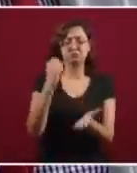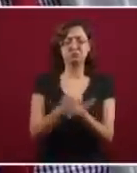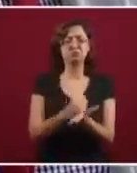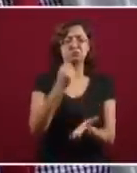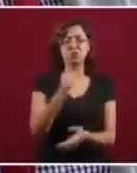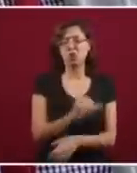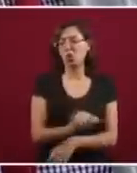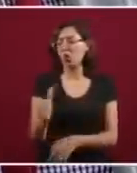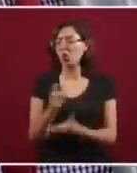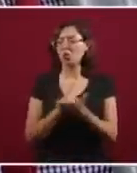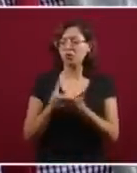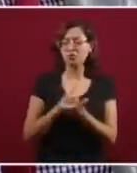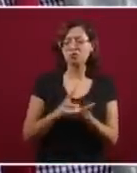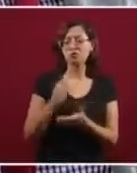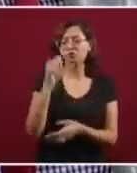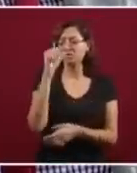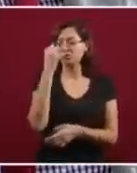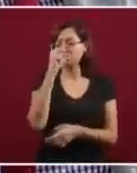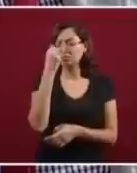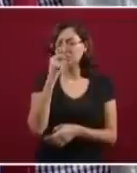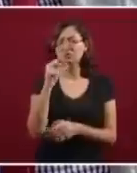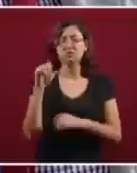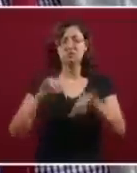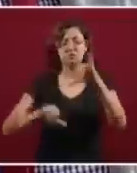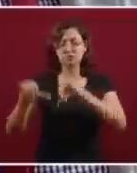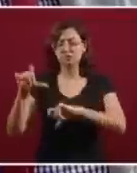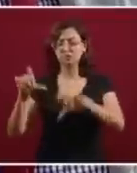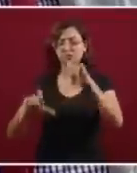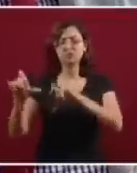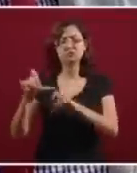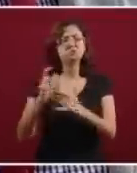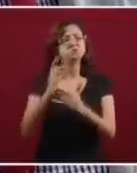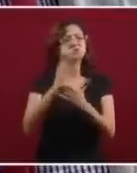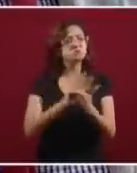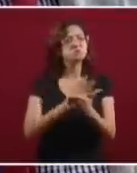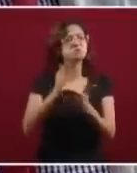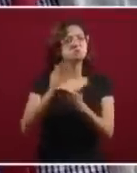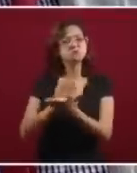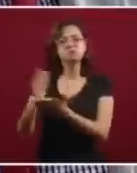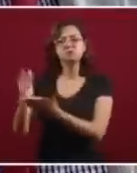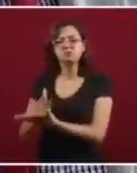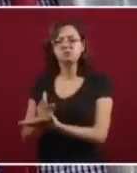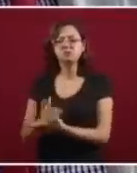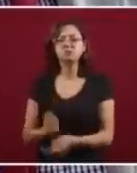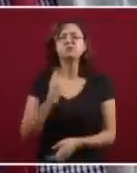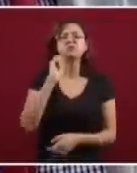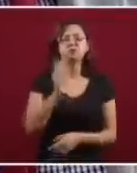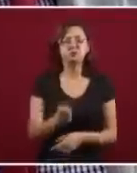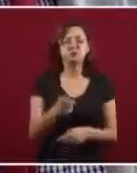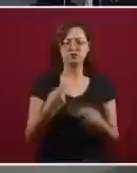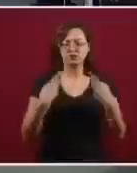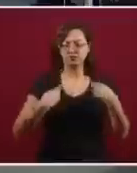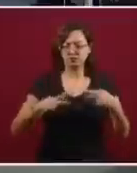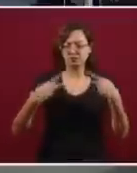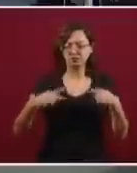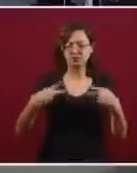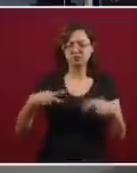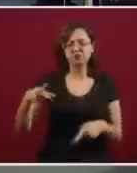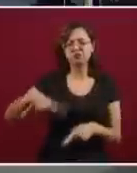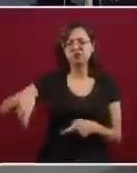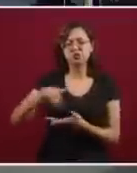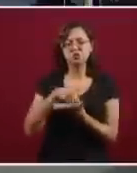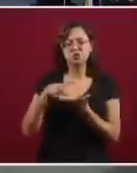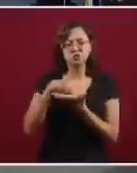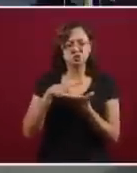especialmente la cocaína y estas drogas sintéticas ha estado reduciéndose es decir las personas que quieren drogarse